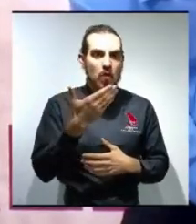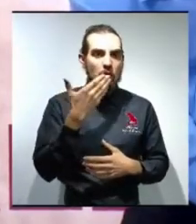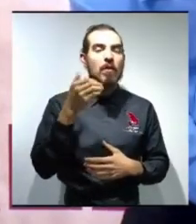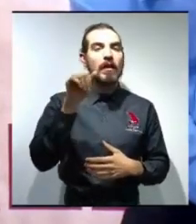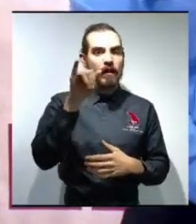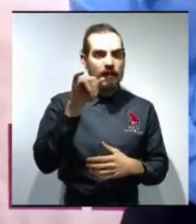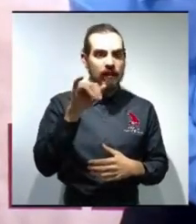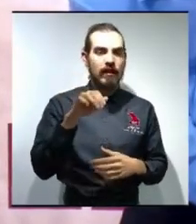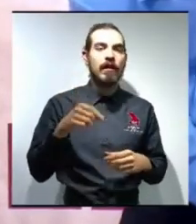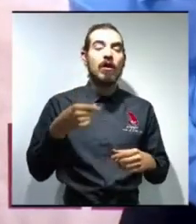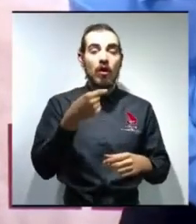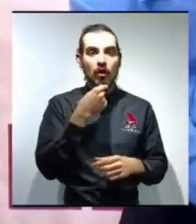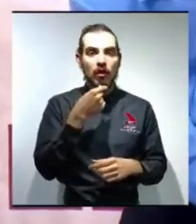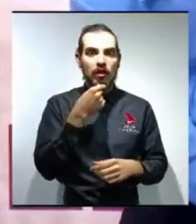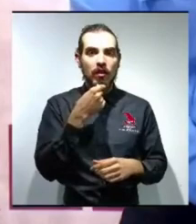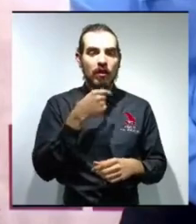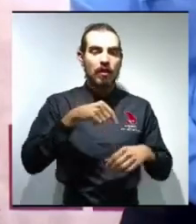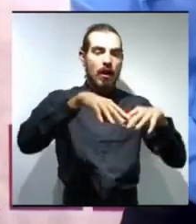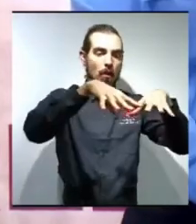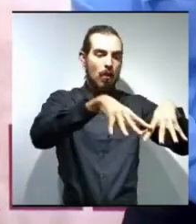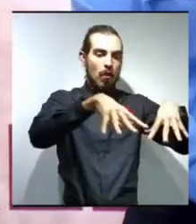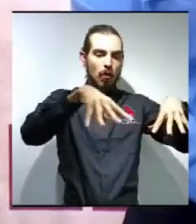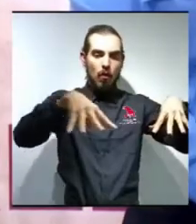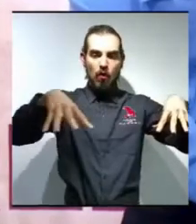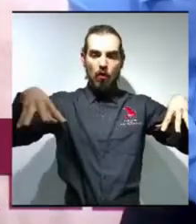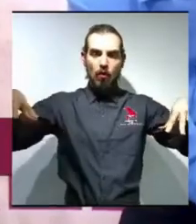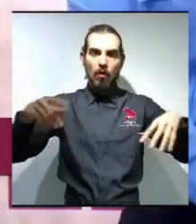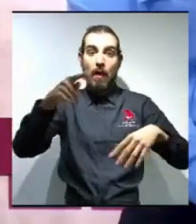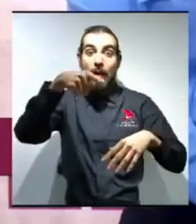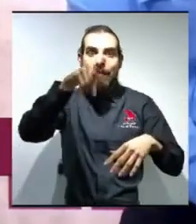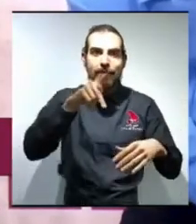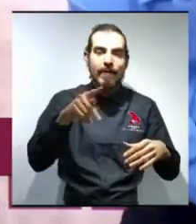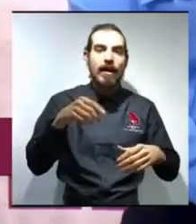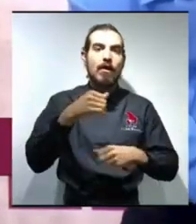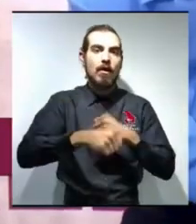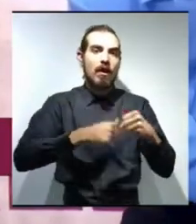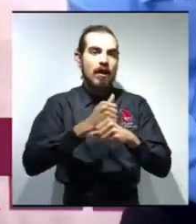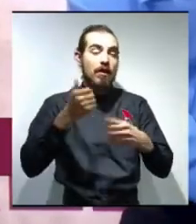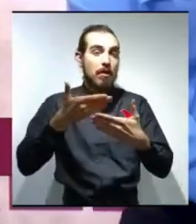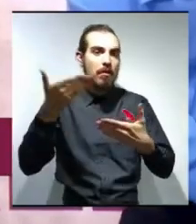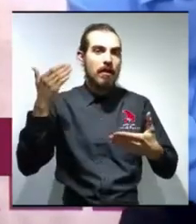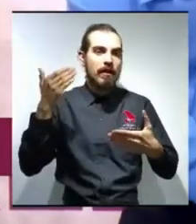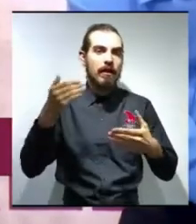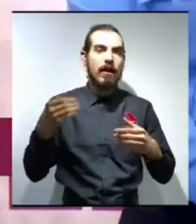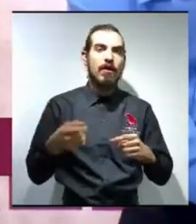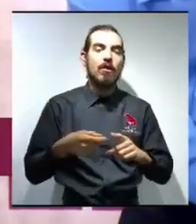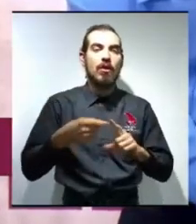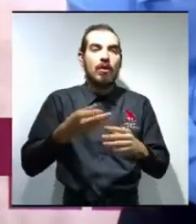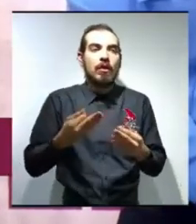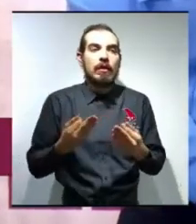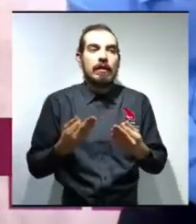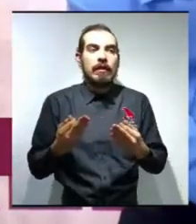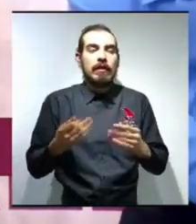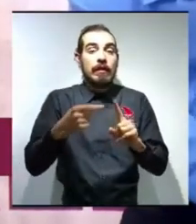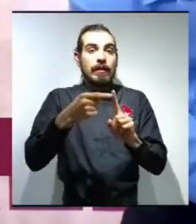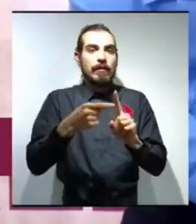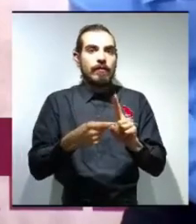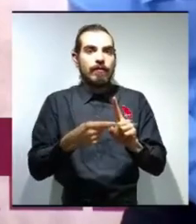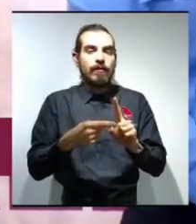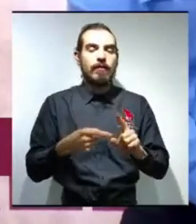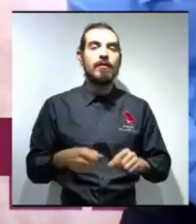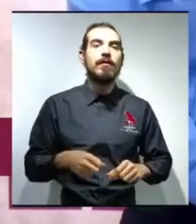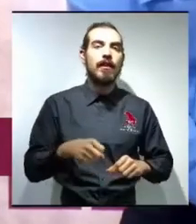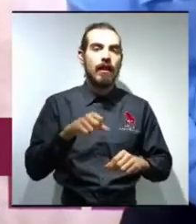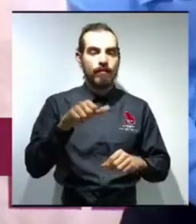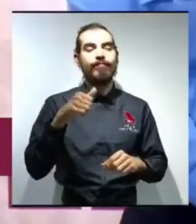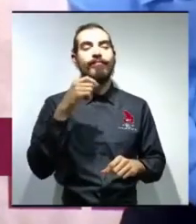acampar, el año pasado tuvimos las temperaturas bajo cero, entonces inclusive estuvimos dando ticket. Respetamos los tickets, respetamos los